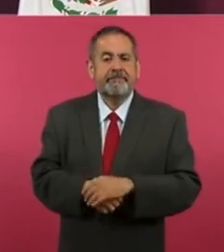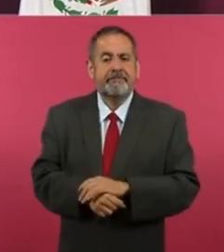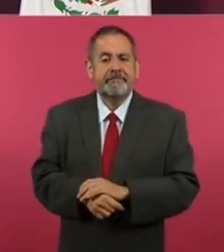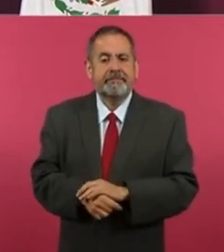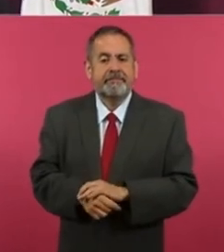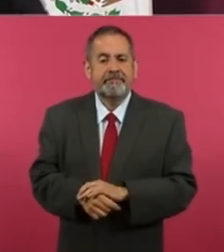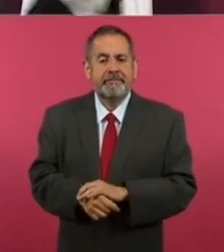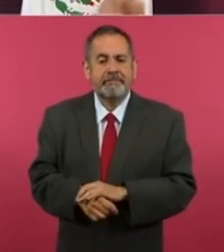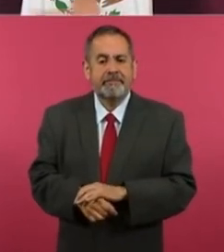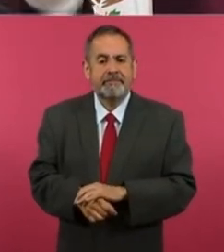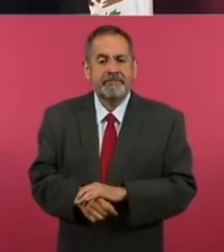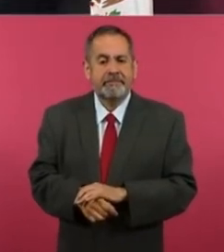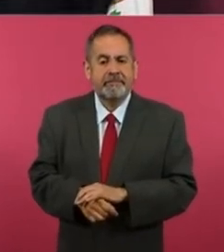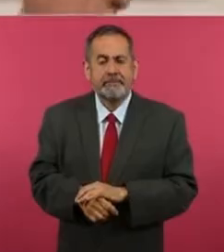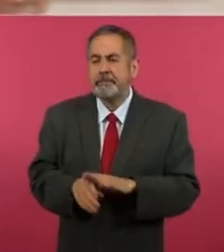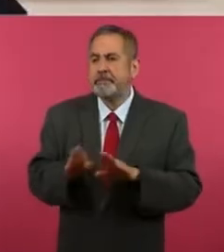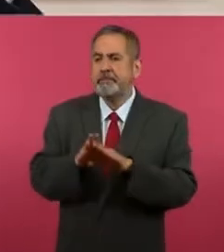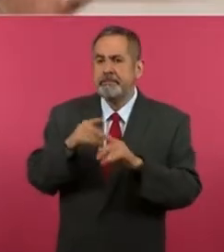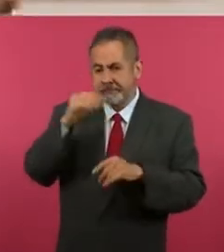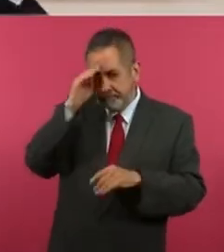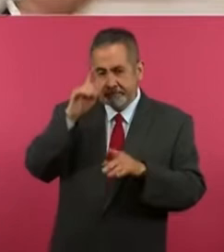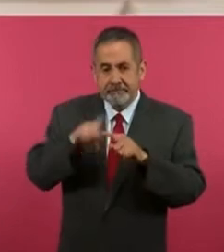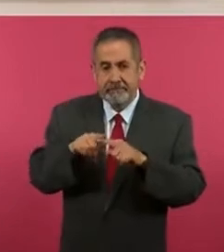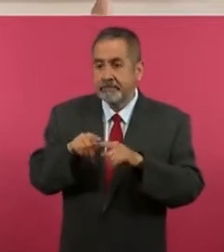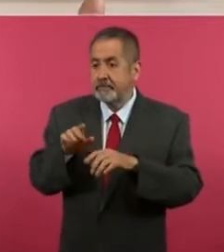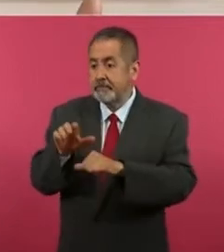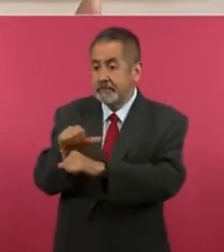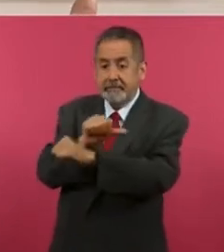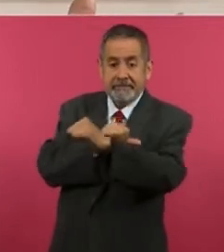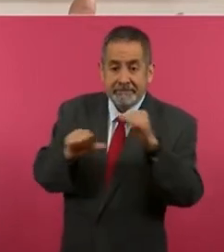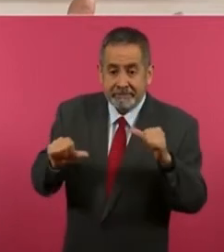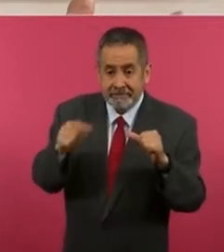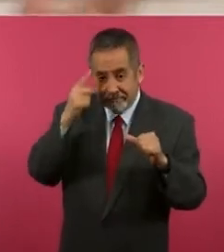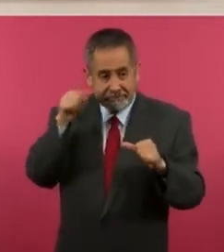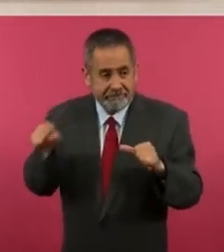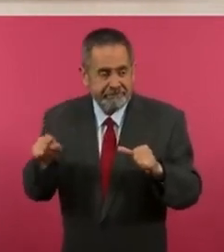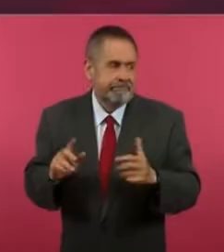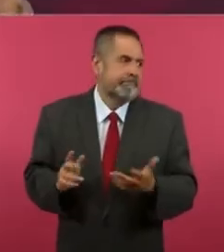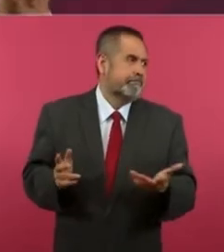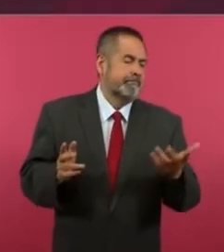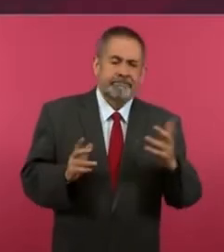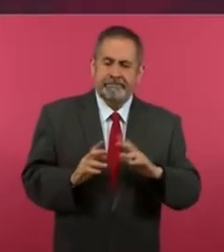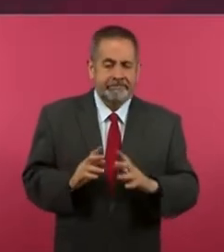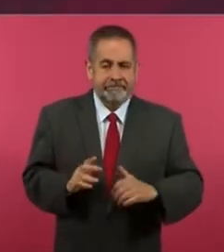el buscar quién lo sustituye. Pero